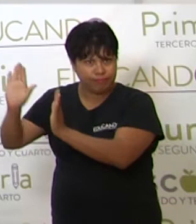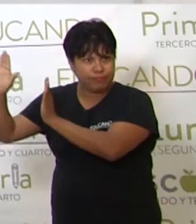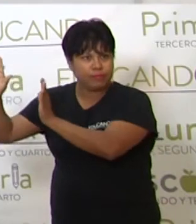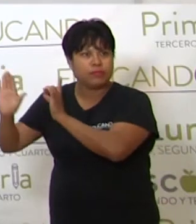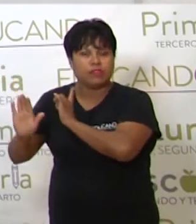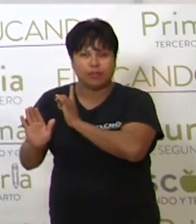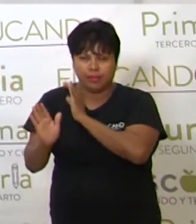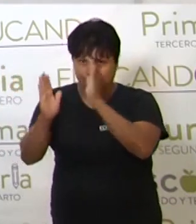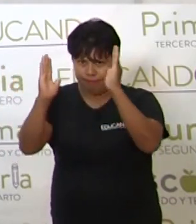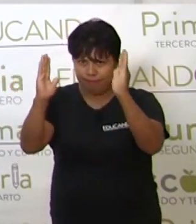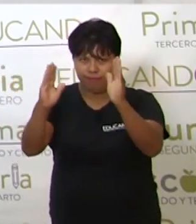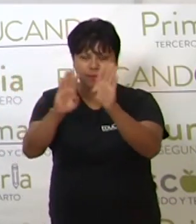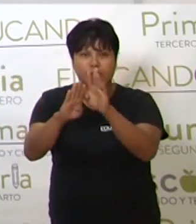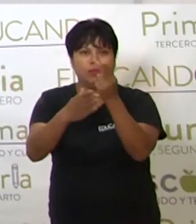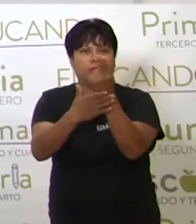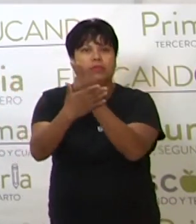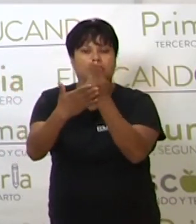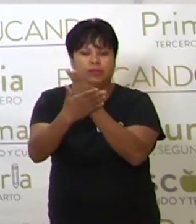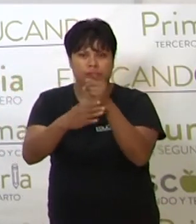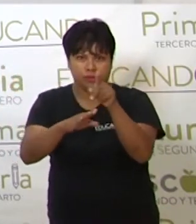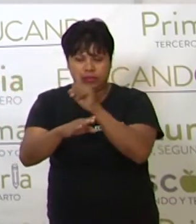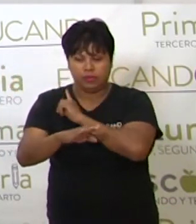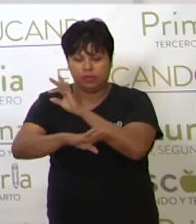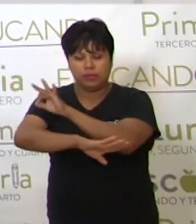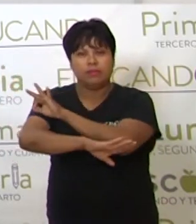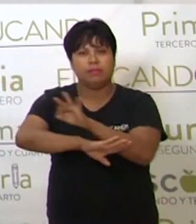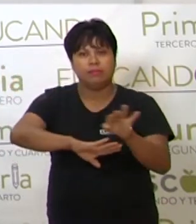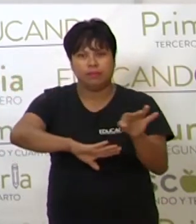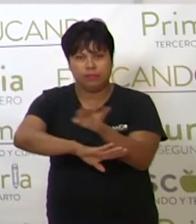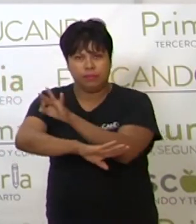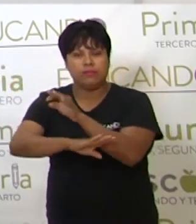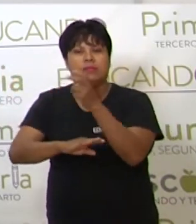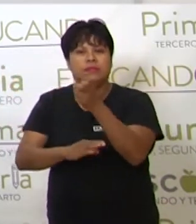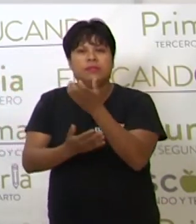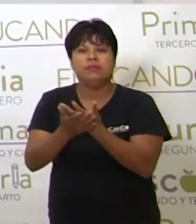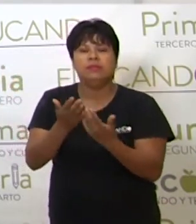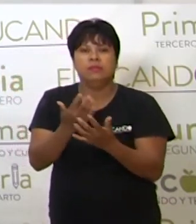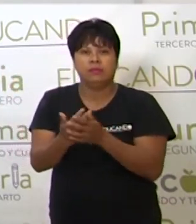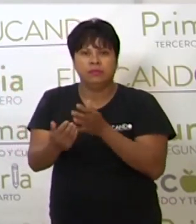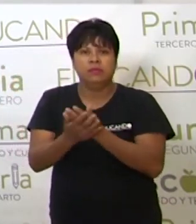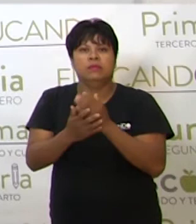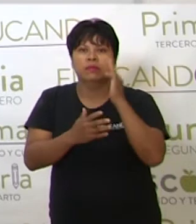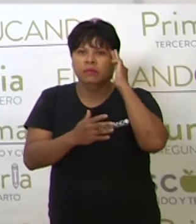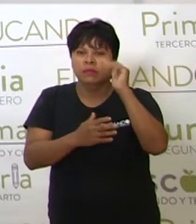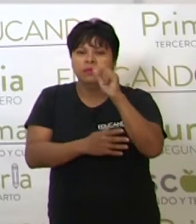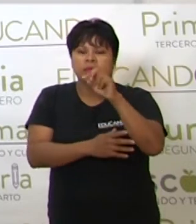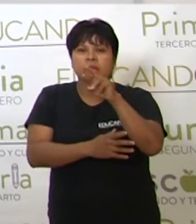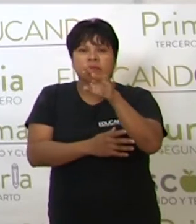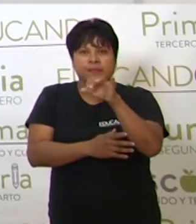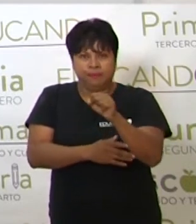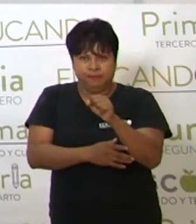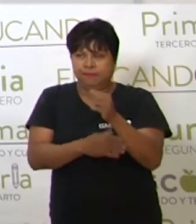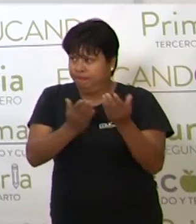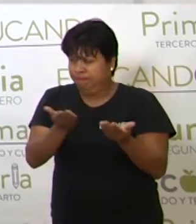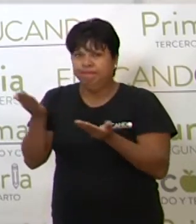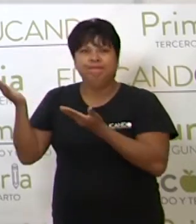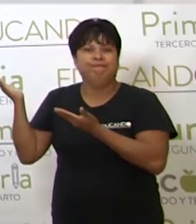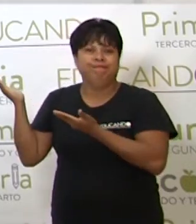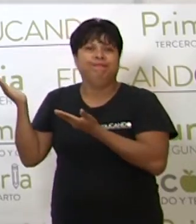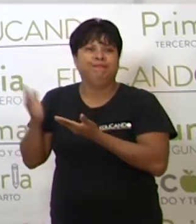voy a apoyarme de esta línea esto es lo que está produciendo el señor andrés ahí lo tenemos